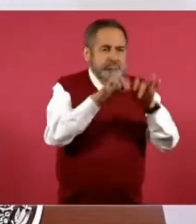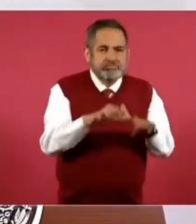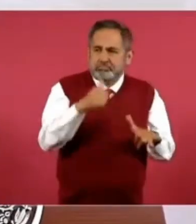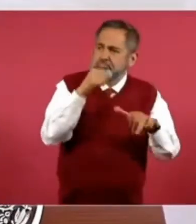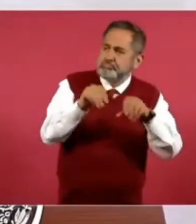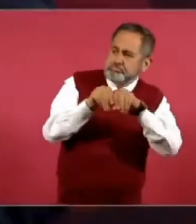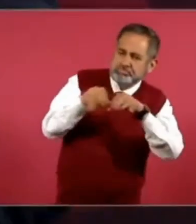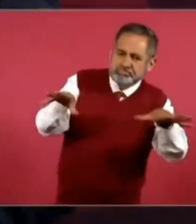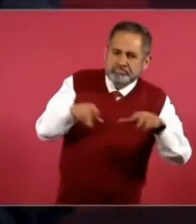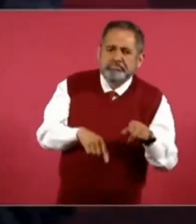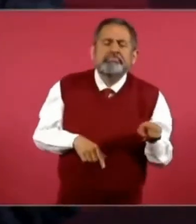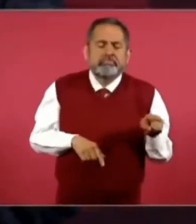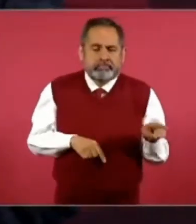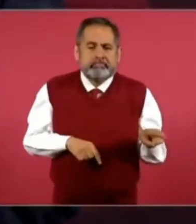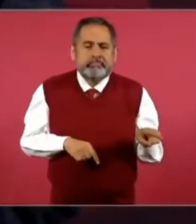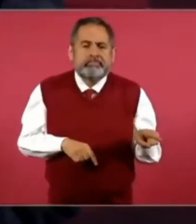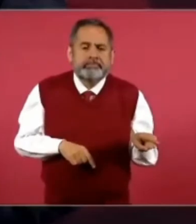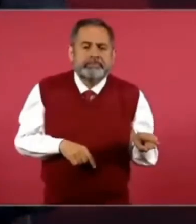y